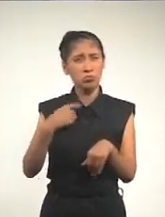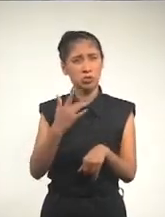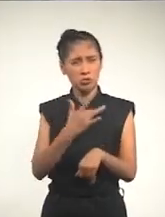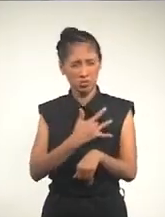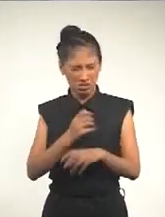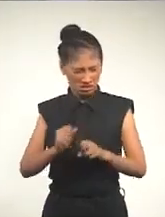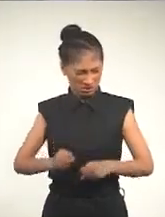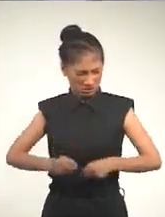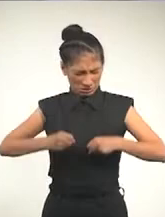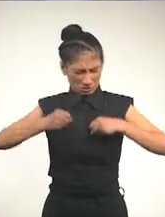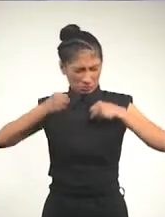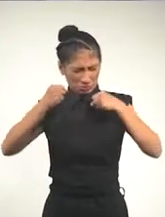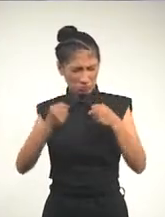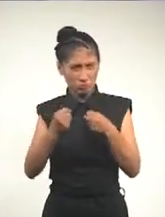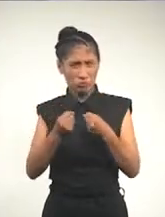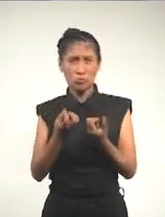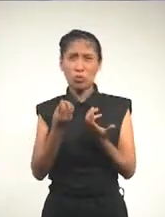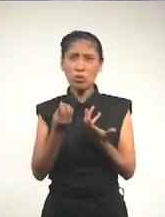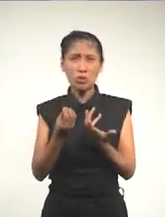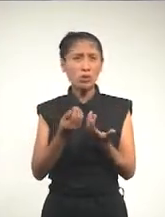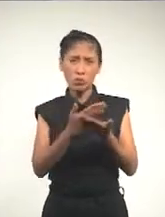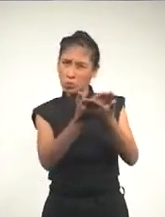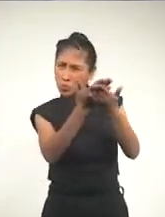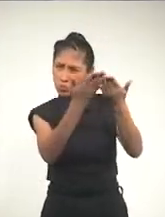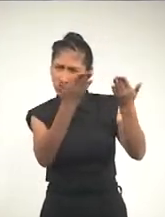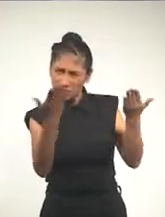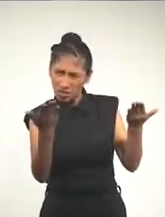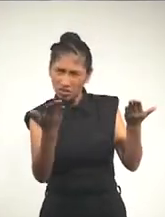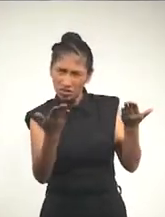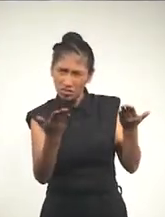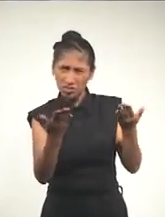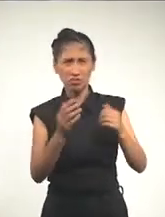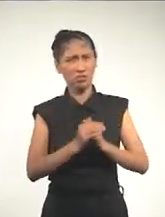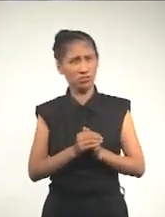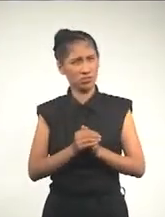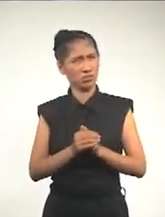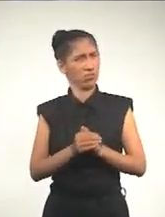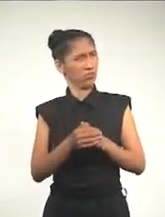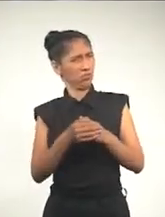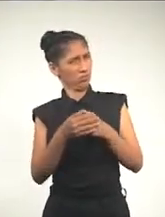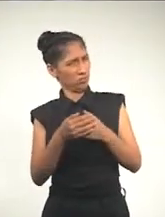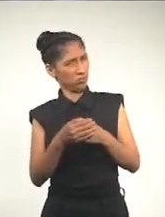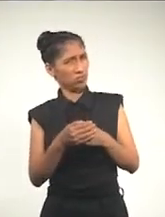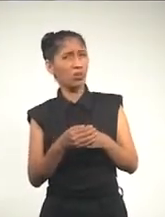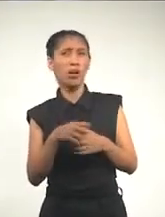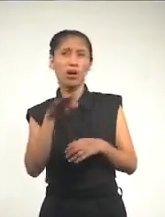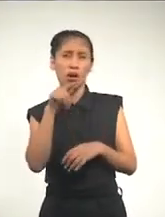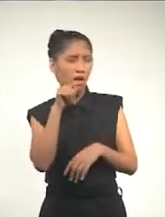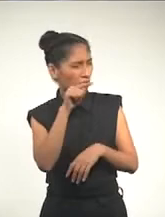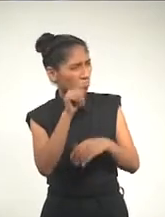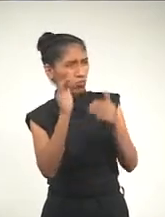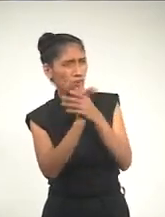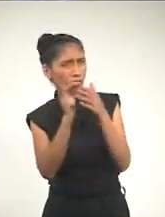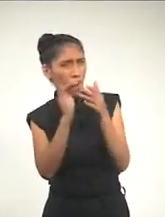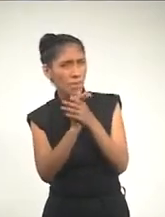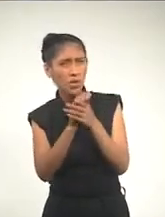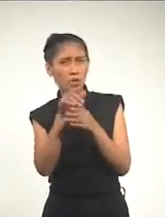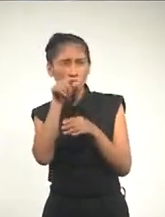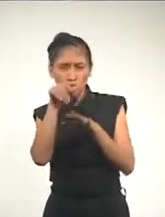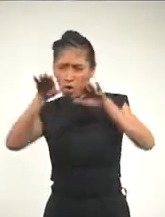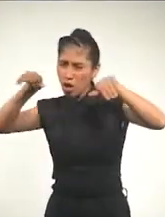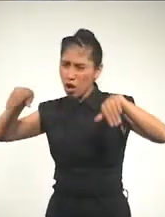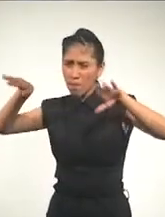Es que me sentí muy enojada porque todos ustedes estaban atendiendo al pichón de tu amiga